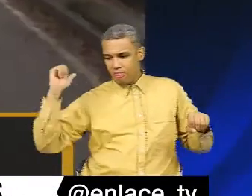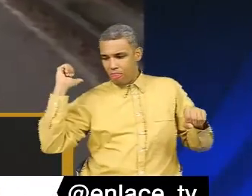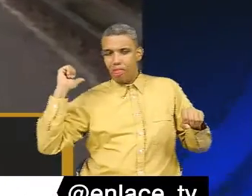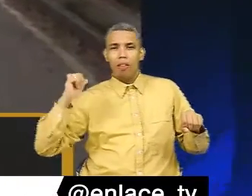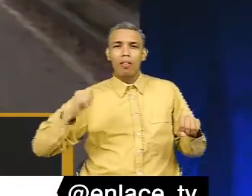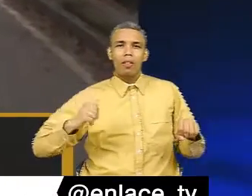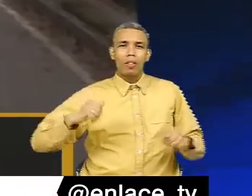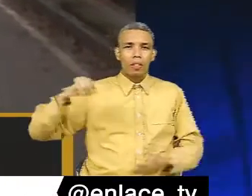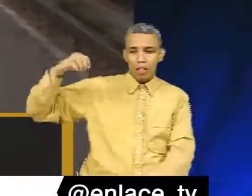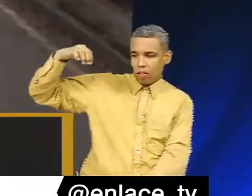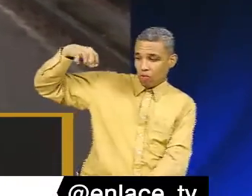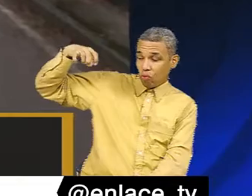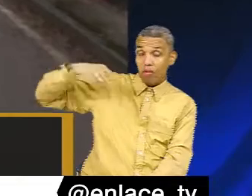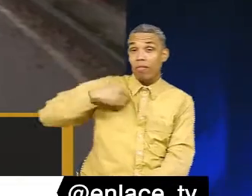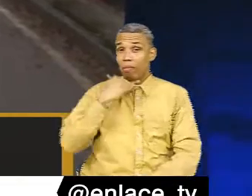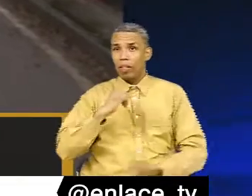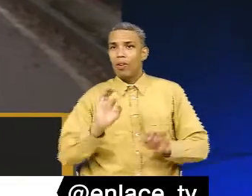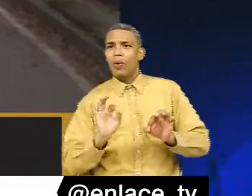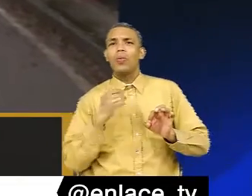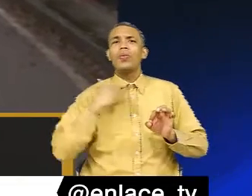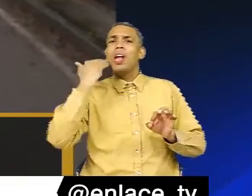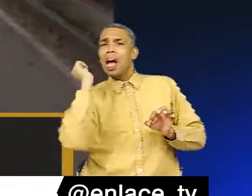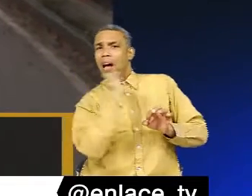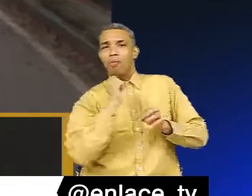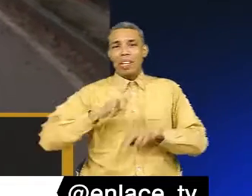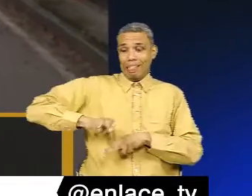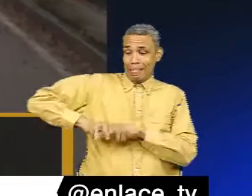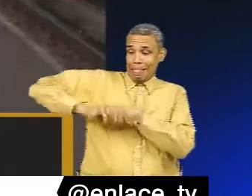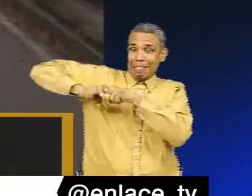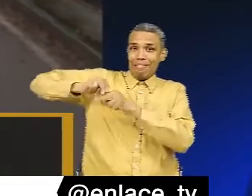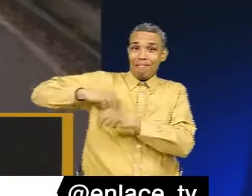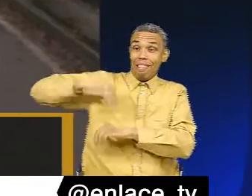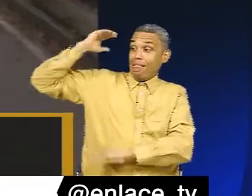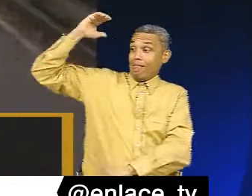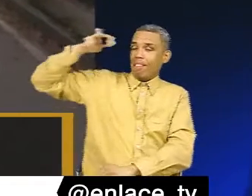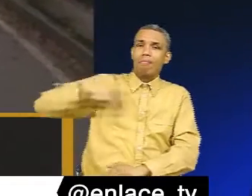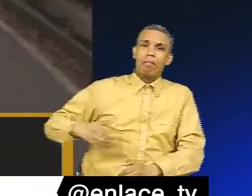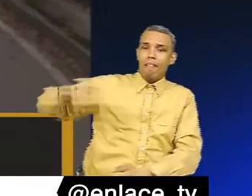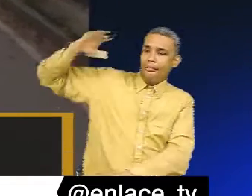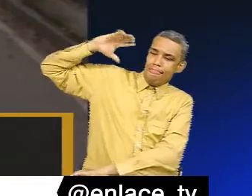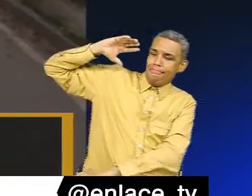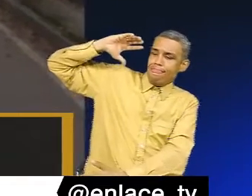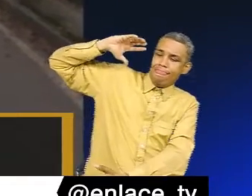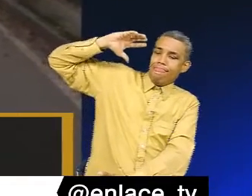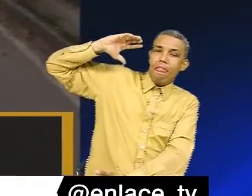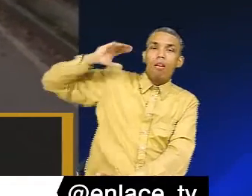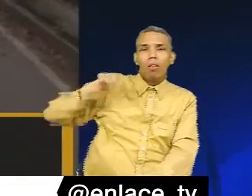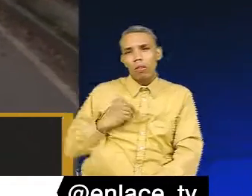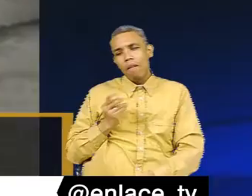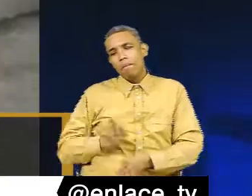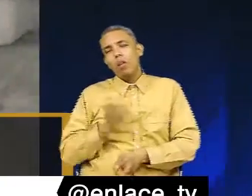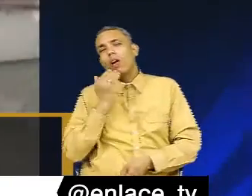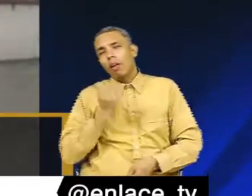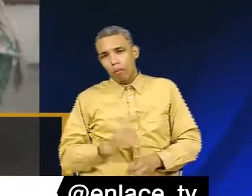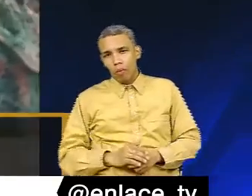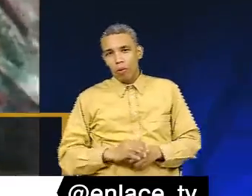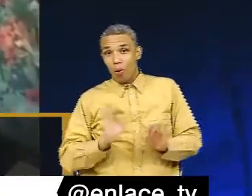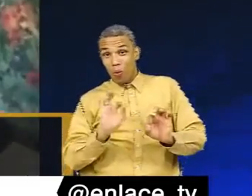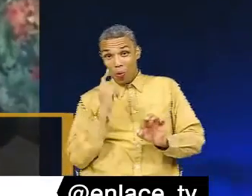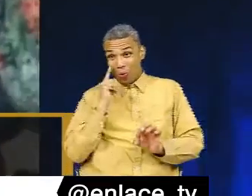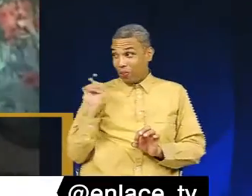señora que hace equilibrio con sillas mientras se moviliza por la ciudad. Esto sin contar con este arte circense de transportar a 4